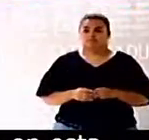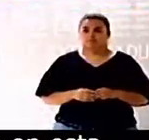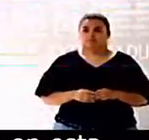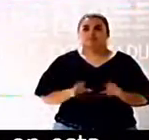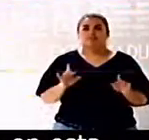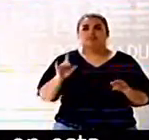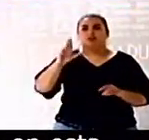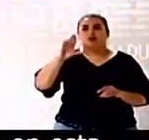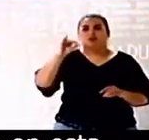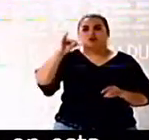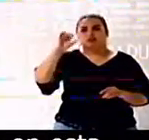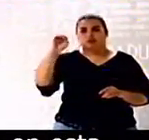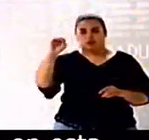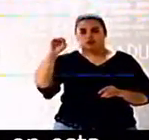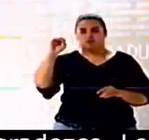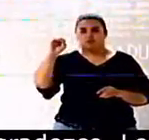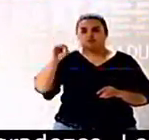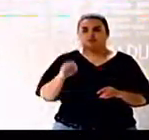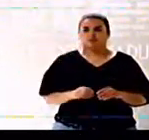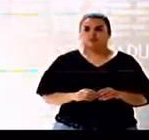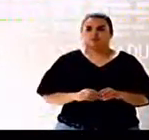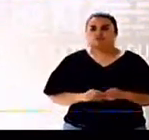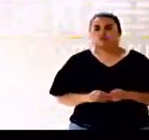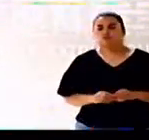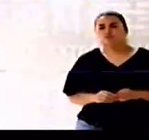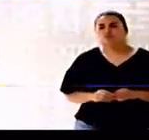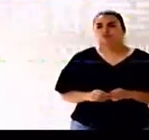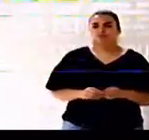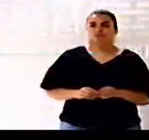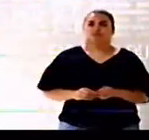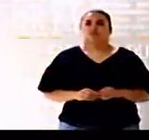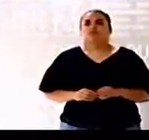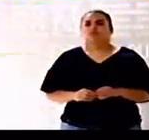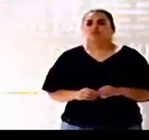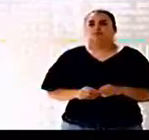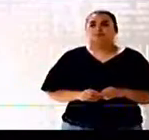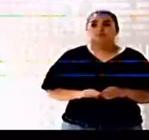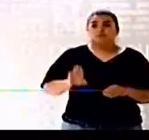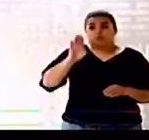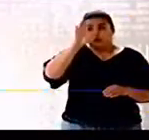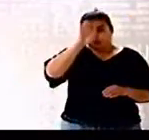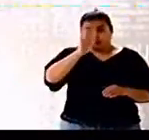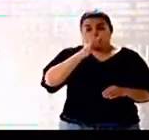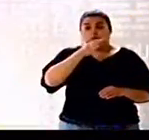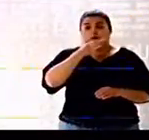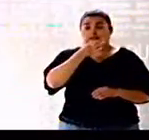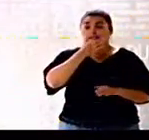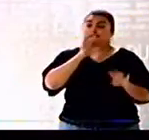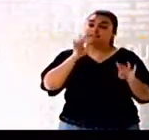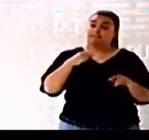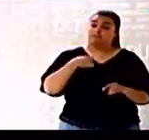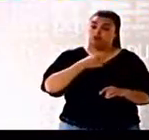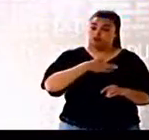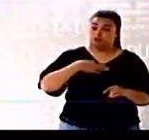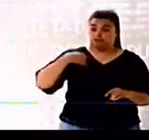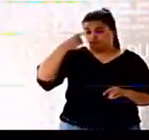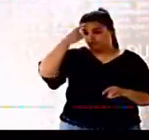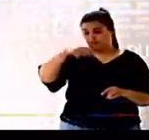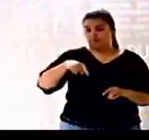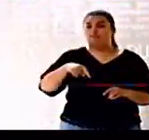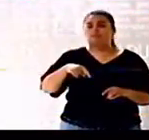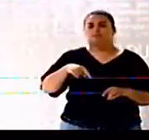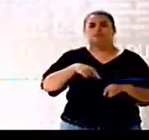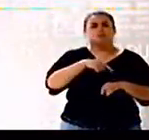Rocío Entonado, de Periódico Extremadura. Hola, buenas tardes. Sí, yo quería saber cuánto tiempo tiene